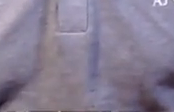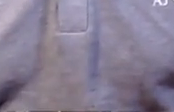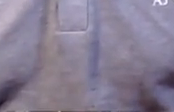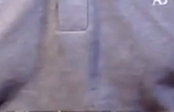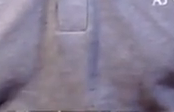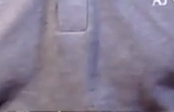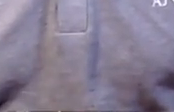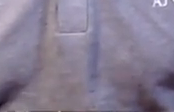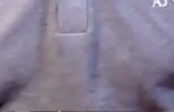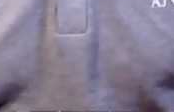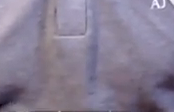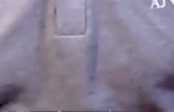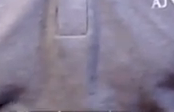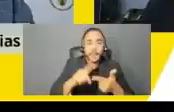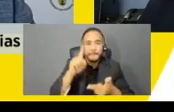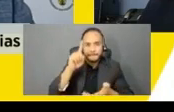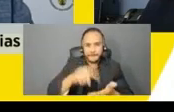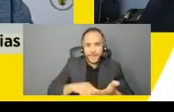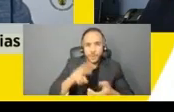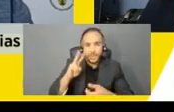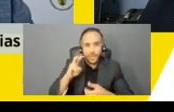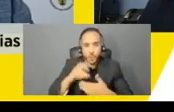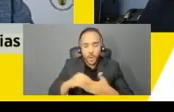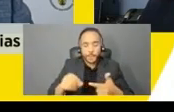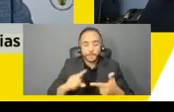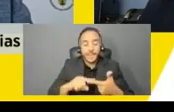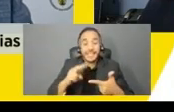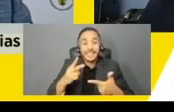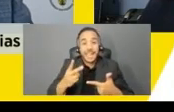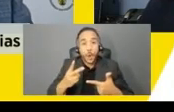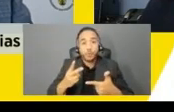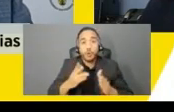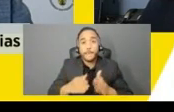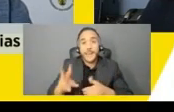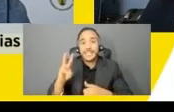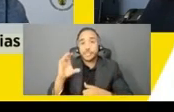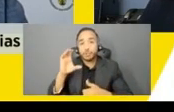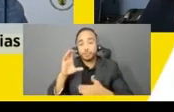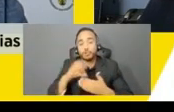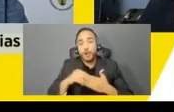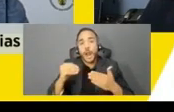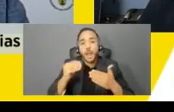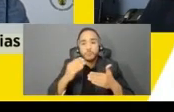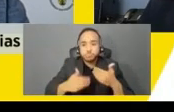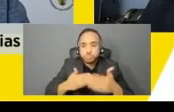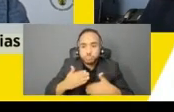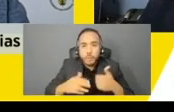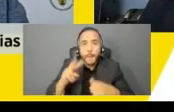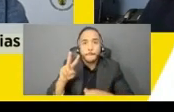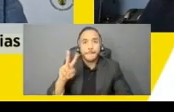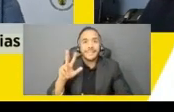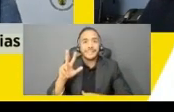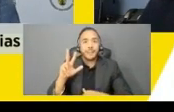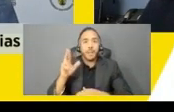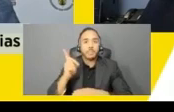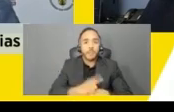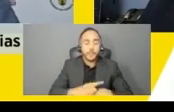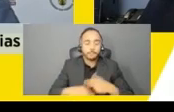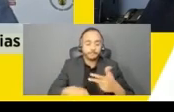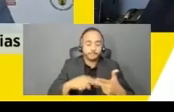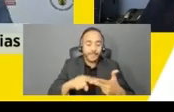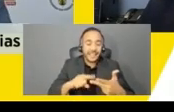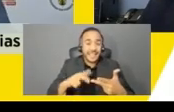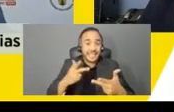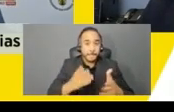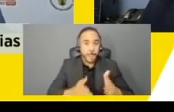no radicantes en SURI, y después de recibir el pago, la persona indica la planilla o radica la planilla del 2020